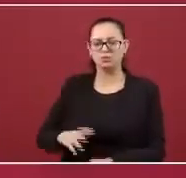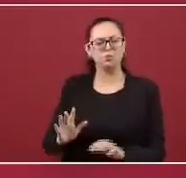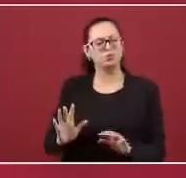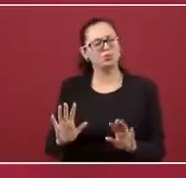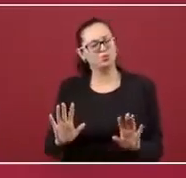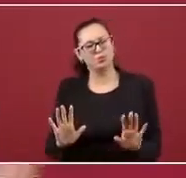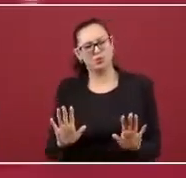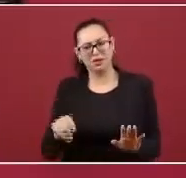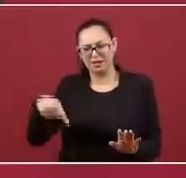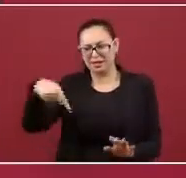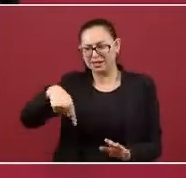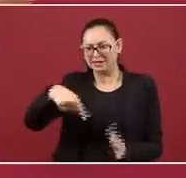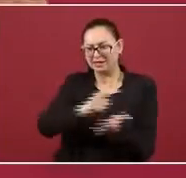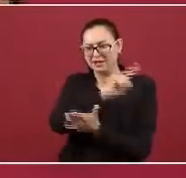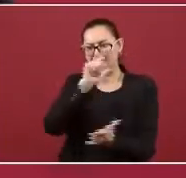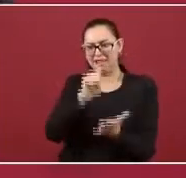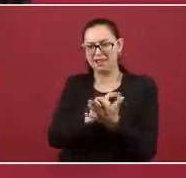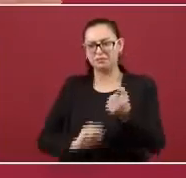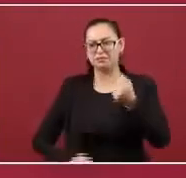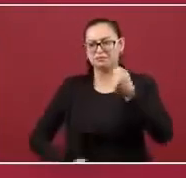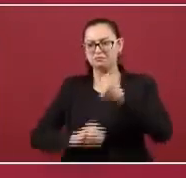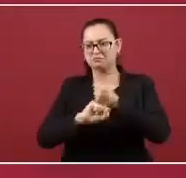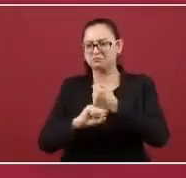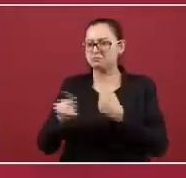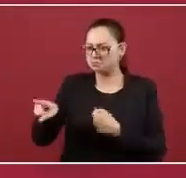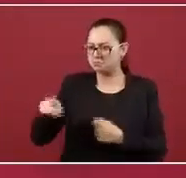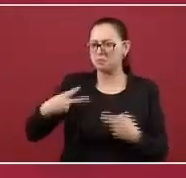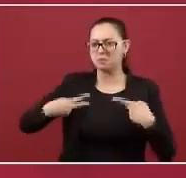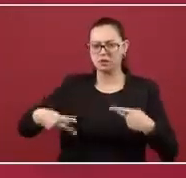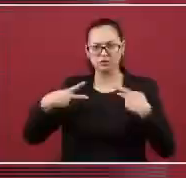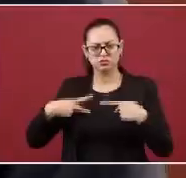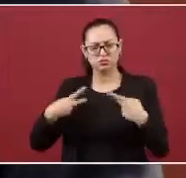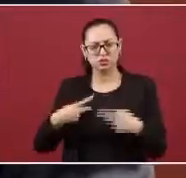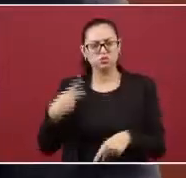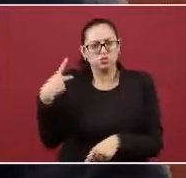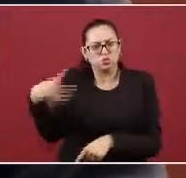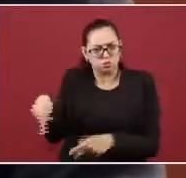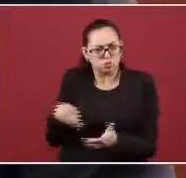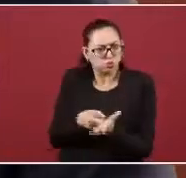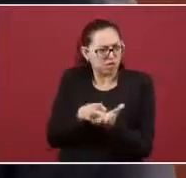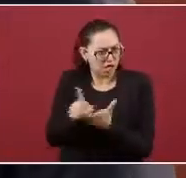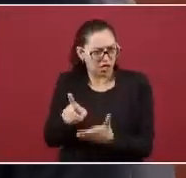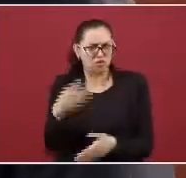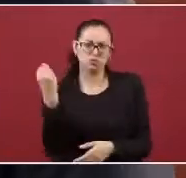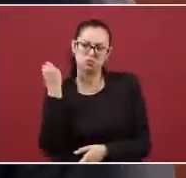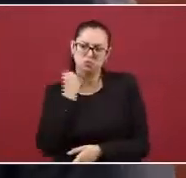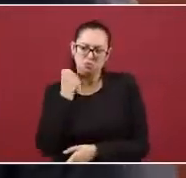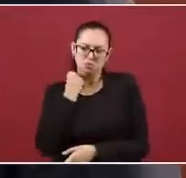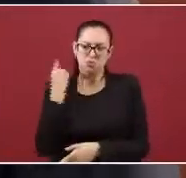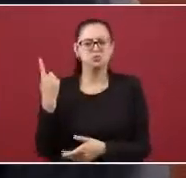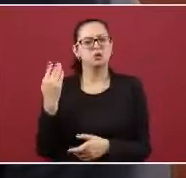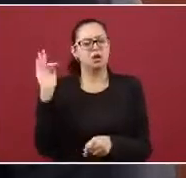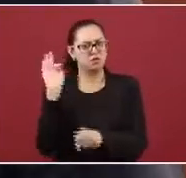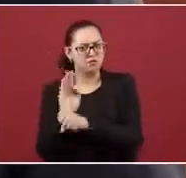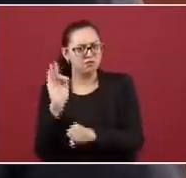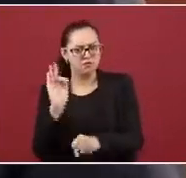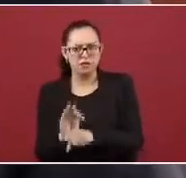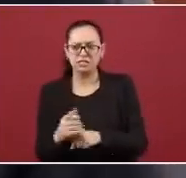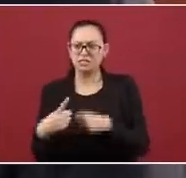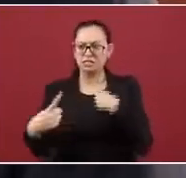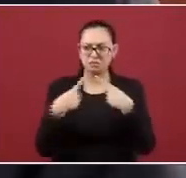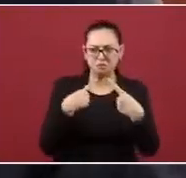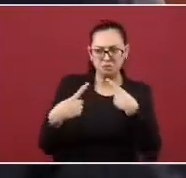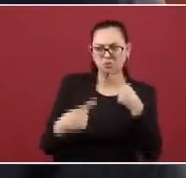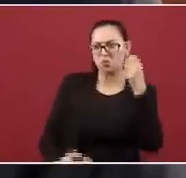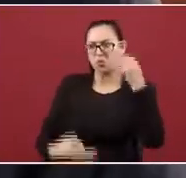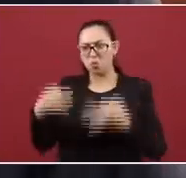Derecho, el ciudadano tiene toda la posibilidad de defenderse y no solo es un asunto jurídico,